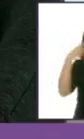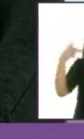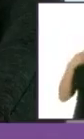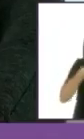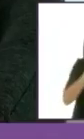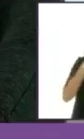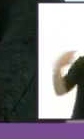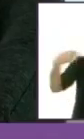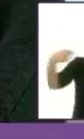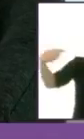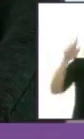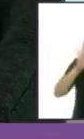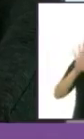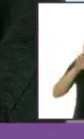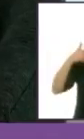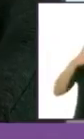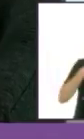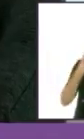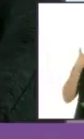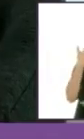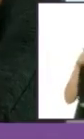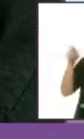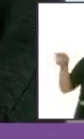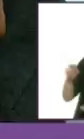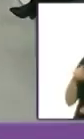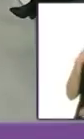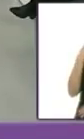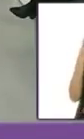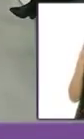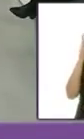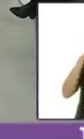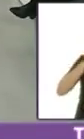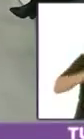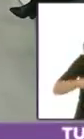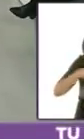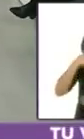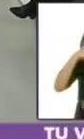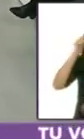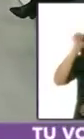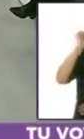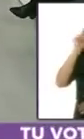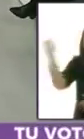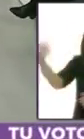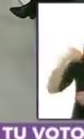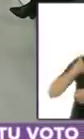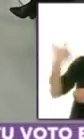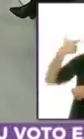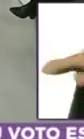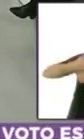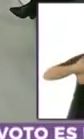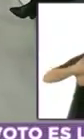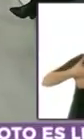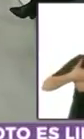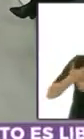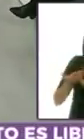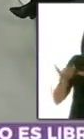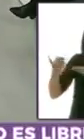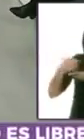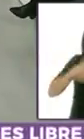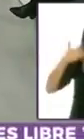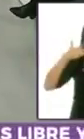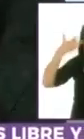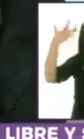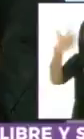y pues con ciertos dardos ya de vamos a entrarle a los golpes, pues vamos a entrarle, ¿no? Con Alejandra, donde